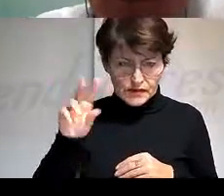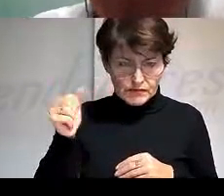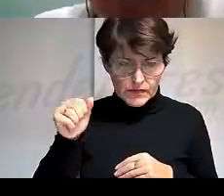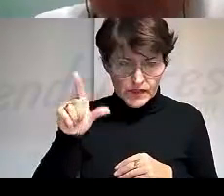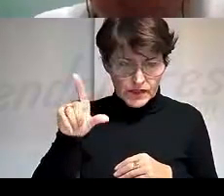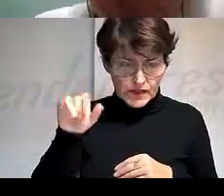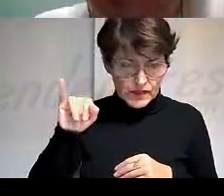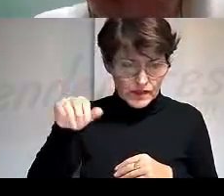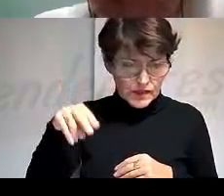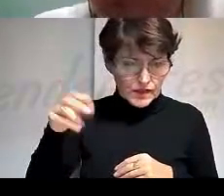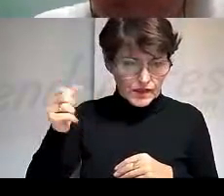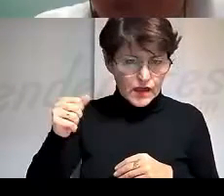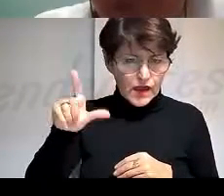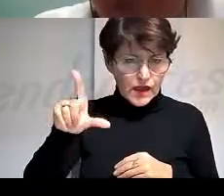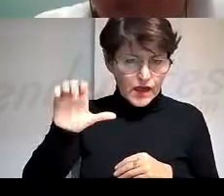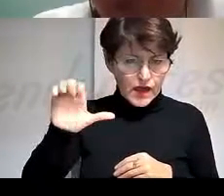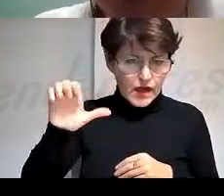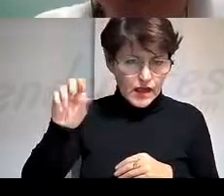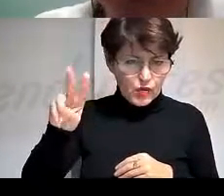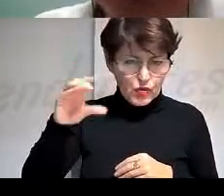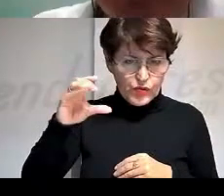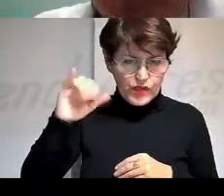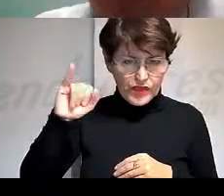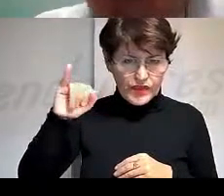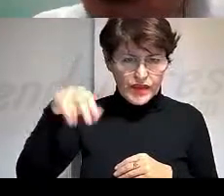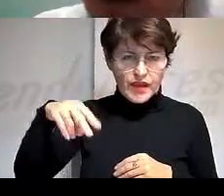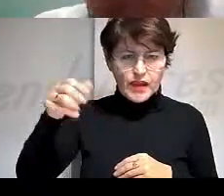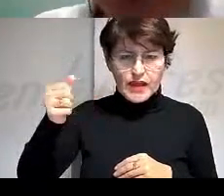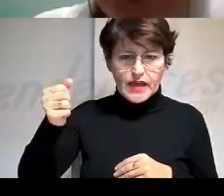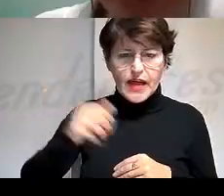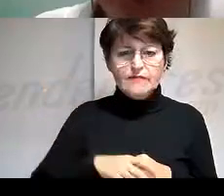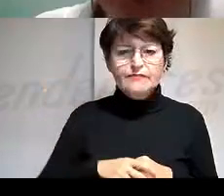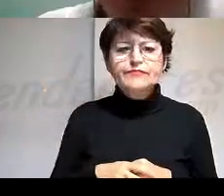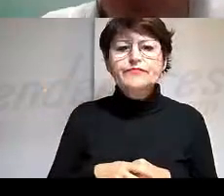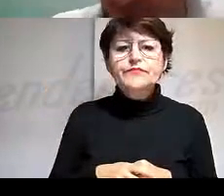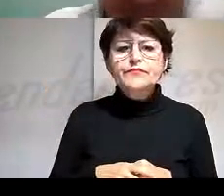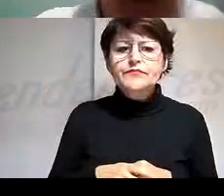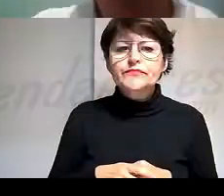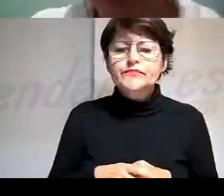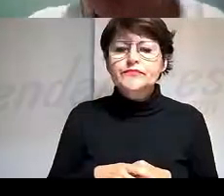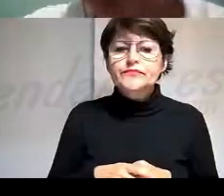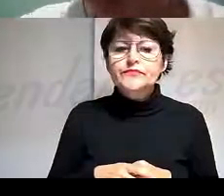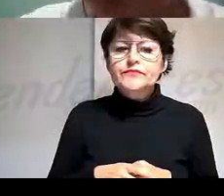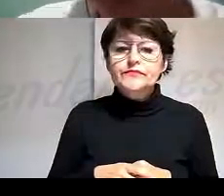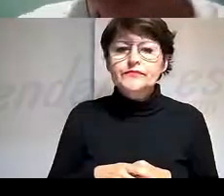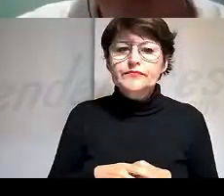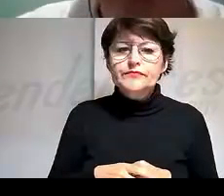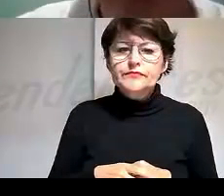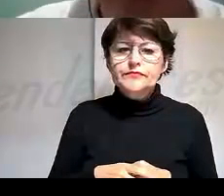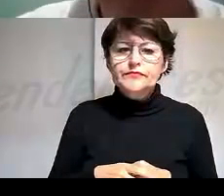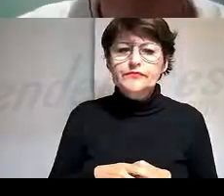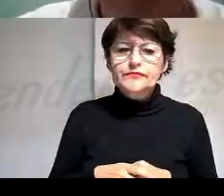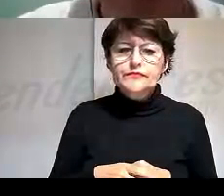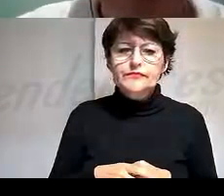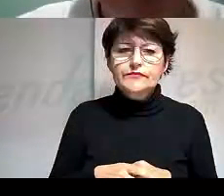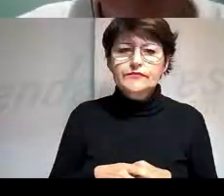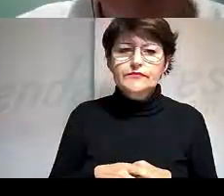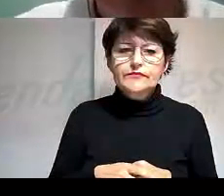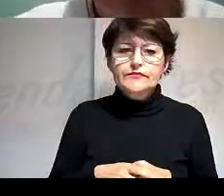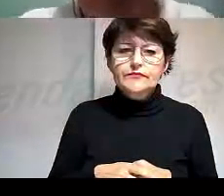la valina y la isoleucina, que son aminoácidos ramificados, son de los aminoácidos, creo que esto está en las siguientes diapositivas.